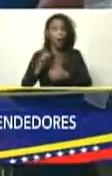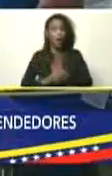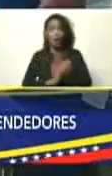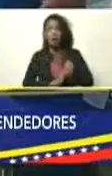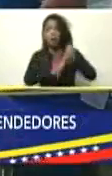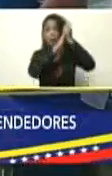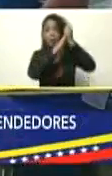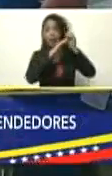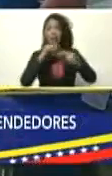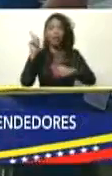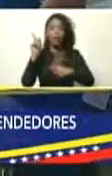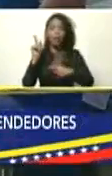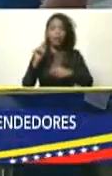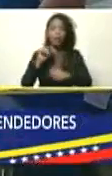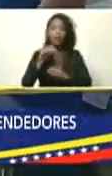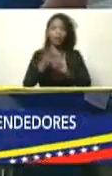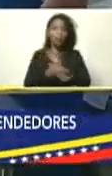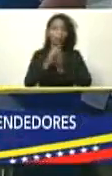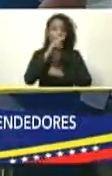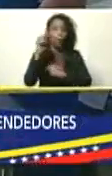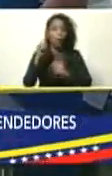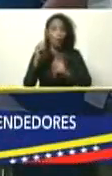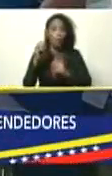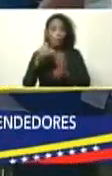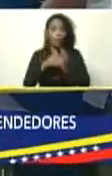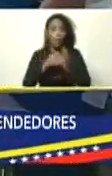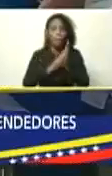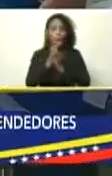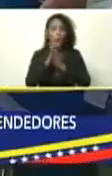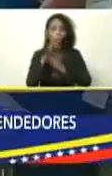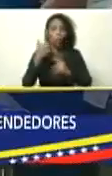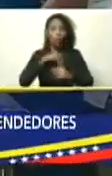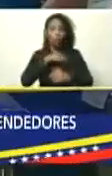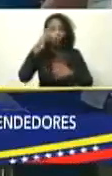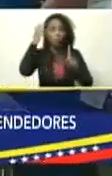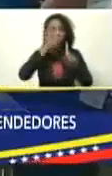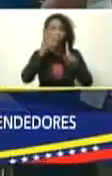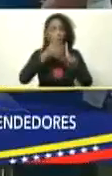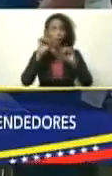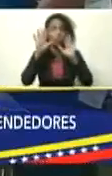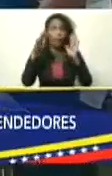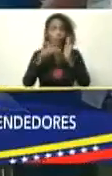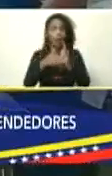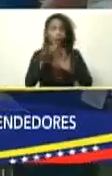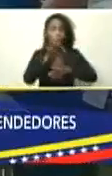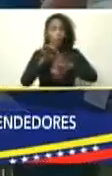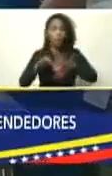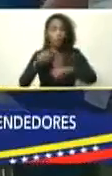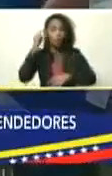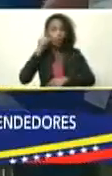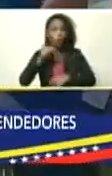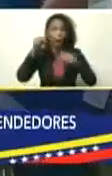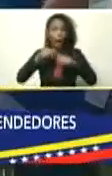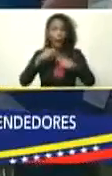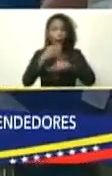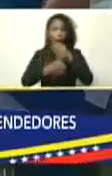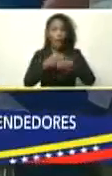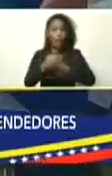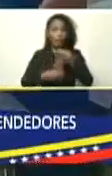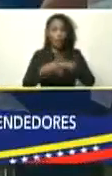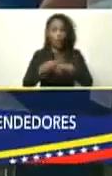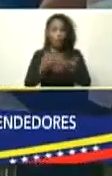el emprendimiento. De los 20.000 emprendedores que hemos venido formando, 10.000 son del municipio de Sucre. Aquí están haciendo,